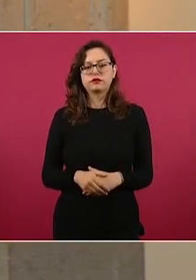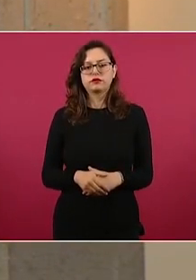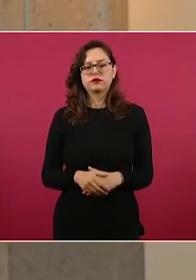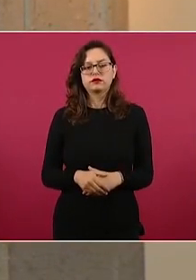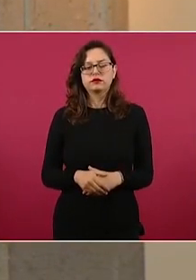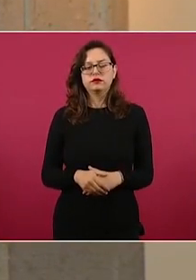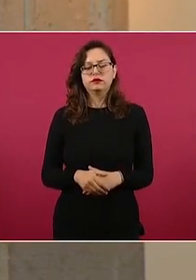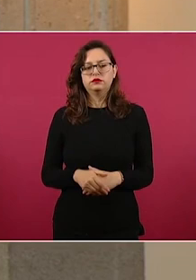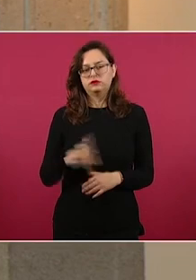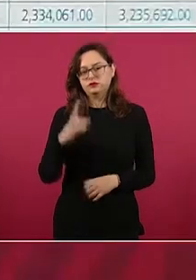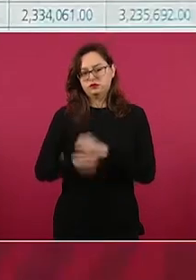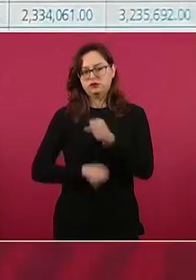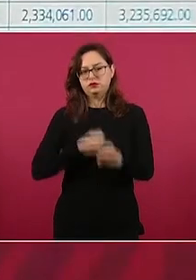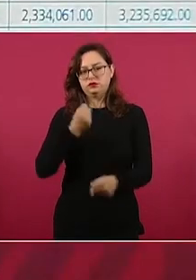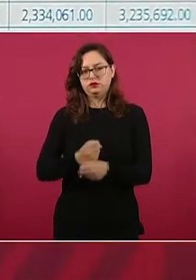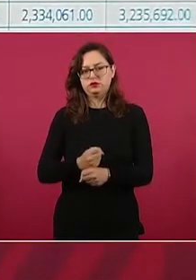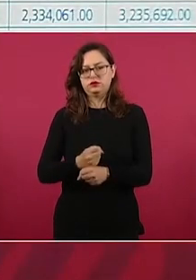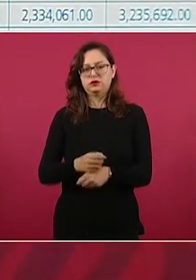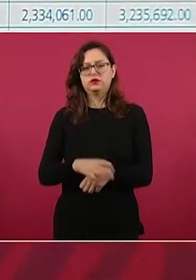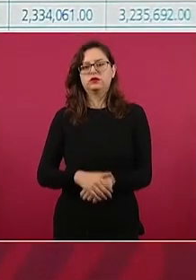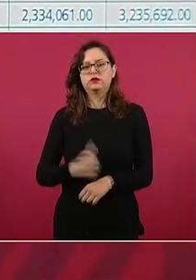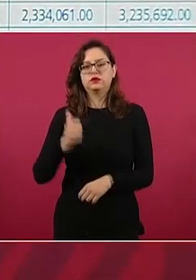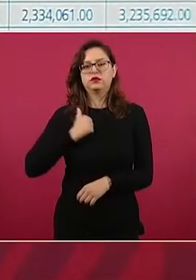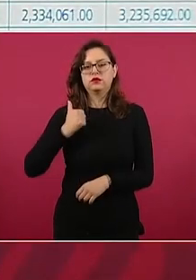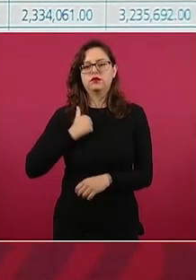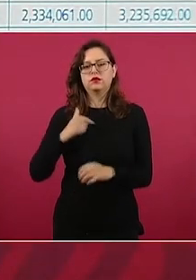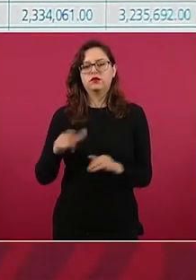esto es anual. Canadá,